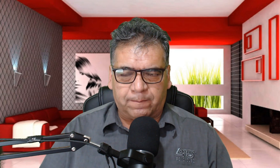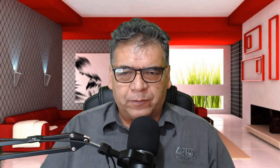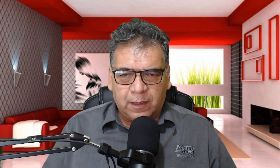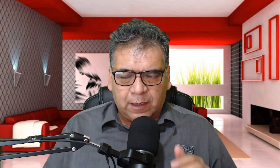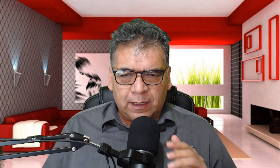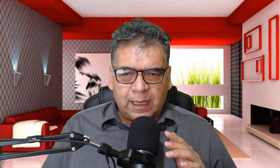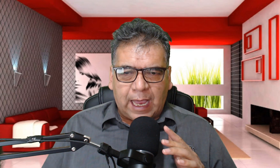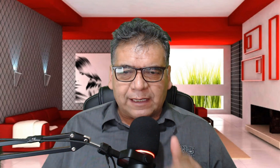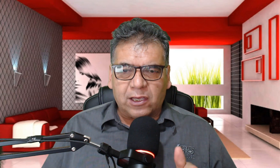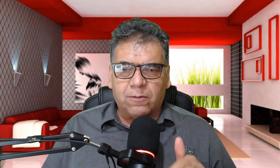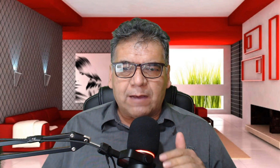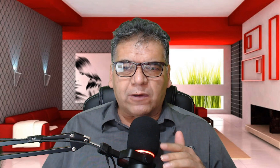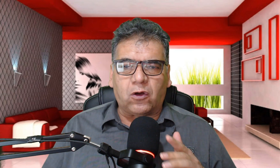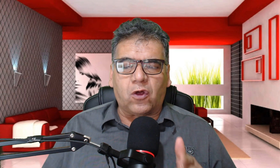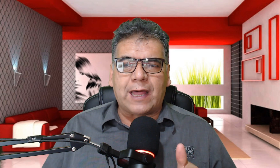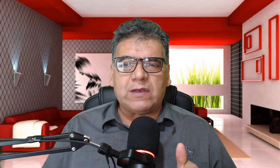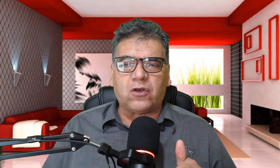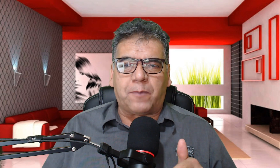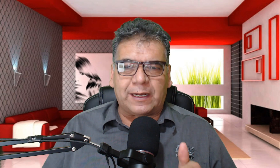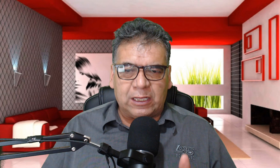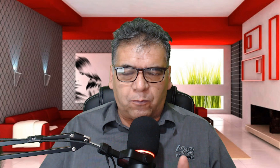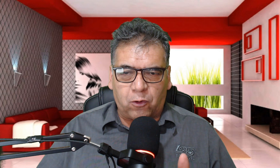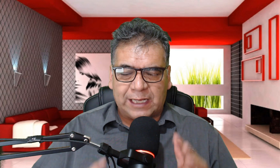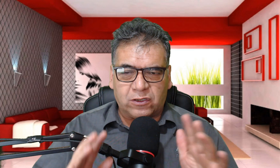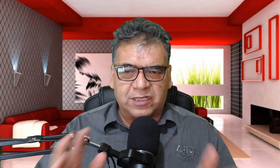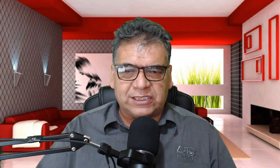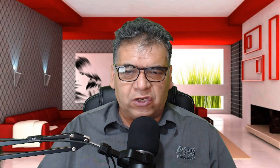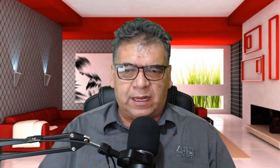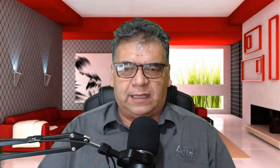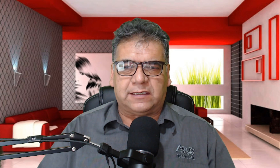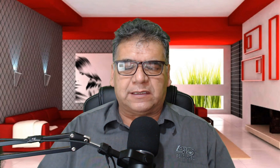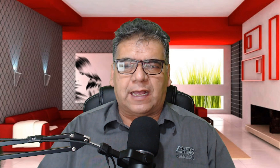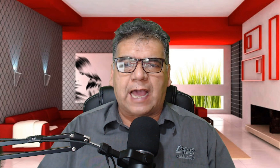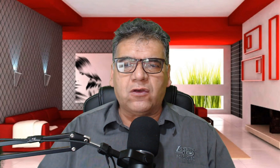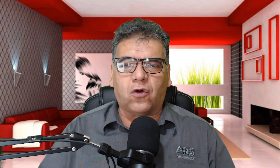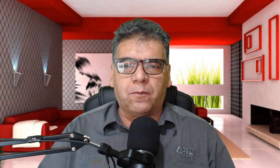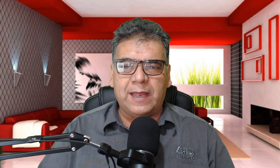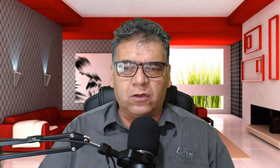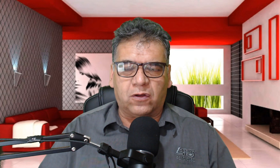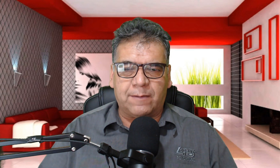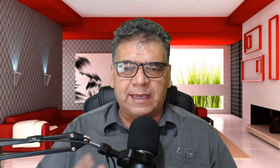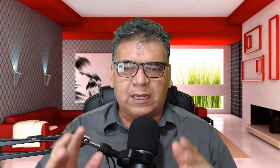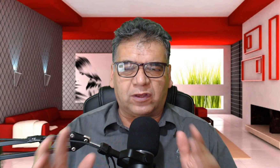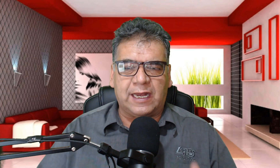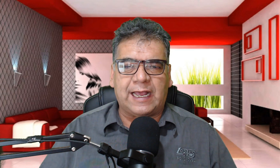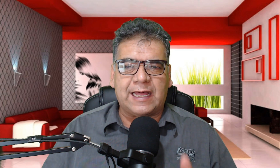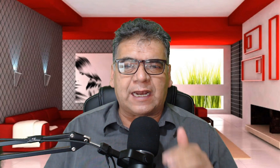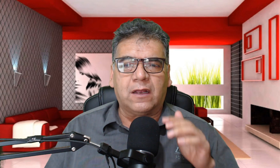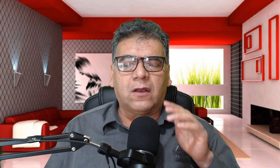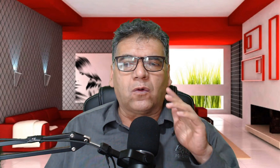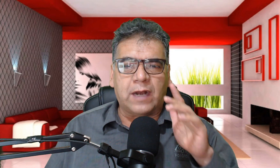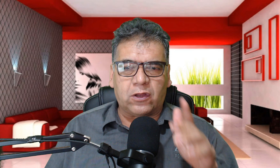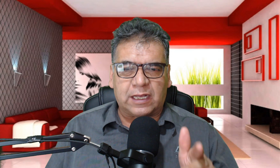Unidos. El río Bravo y Colorado es compartido por las dos naciones. Hay un convenio donde México tiene que